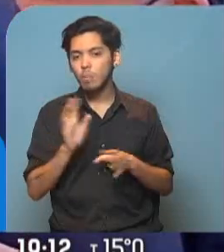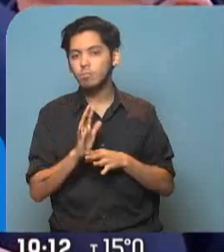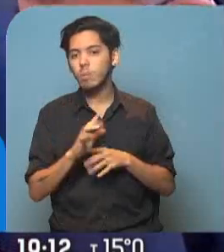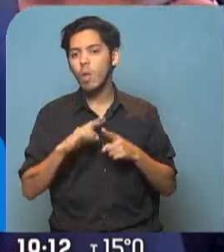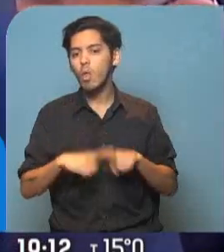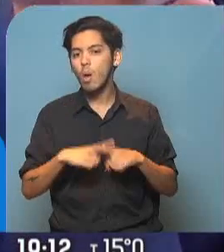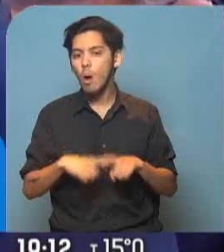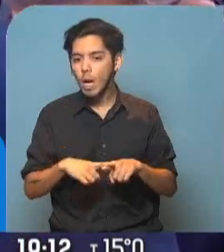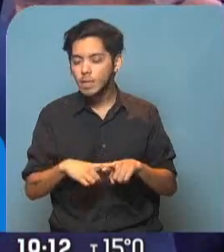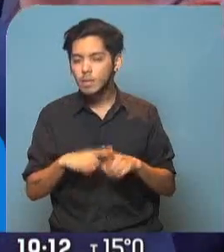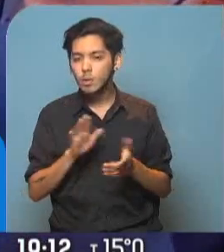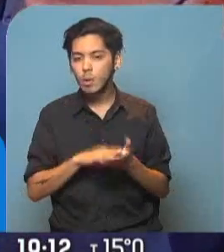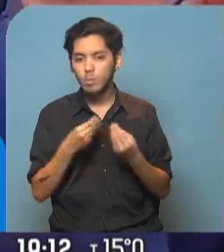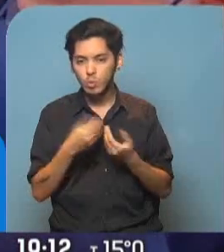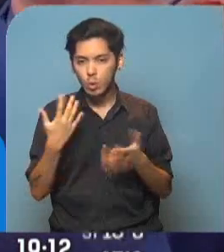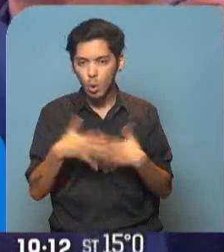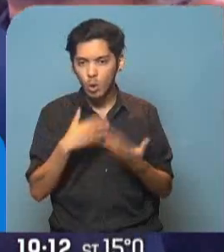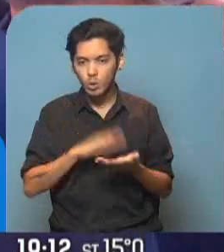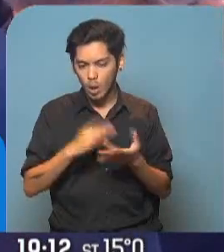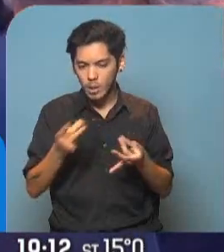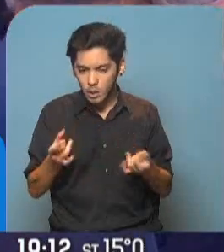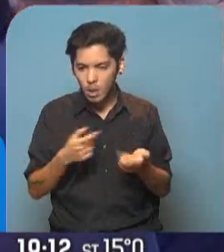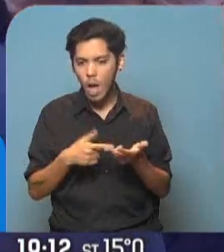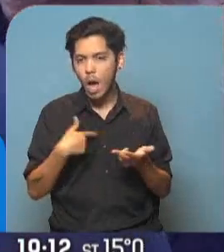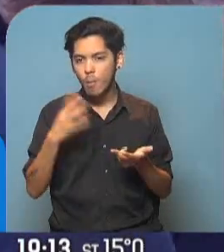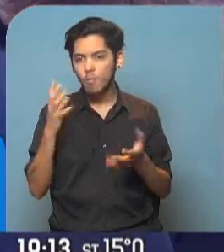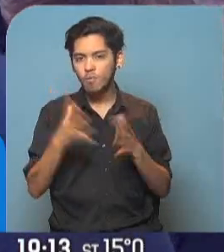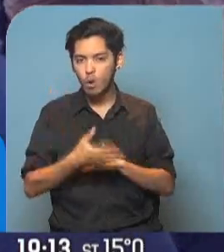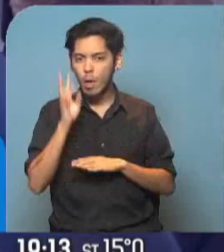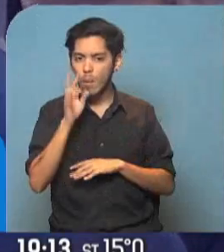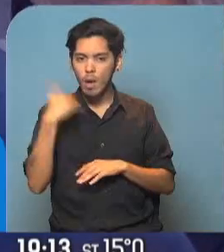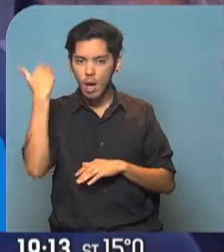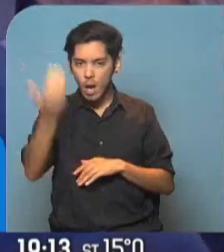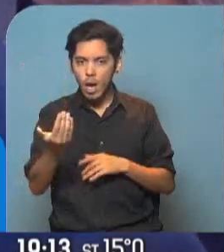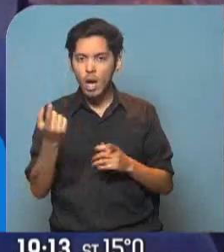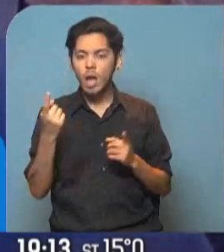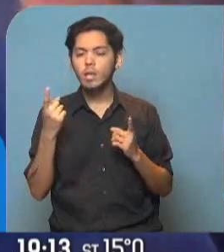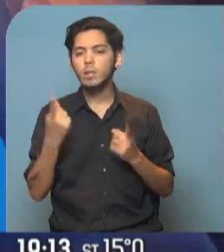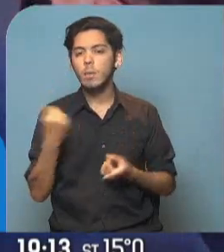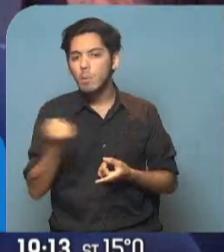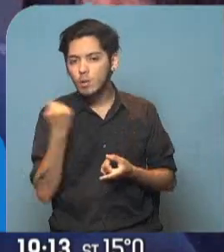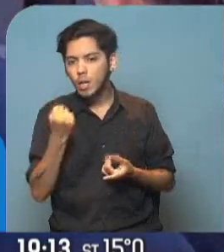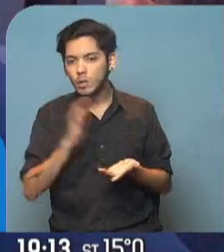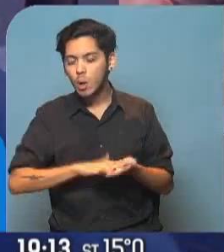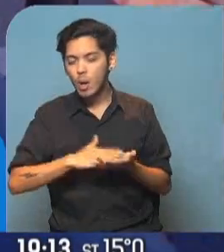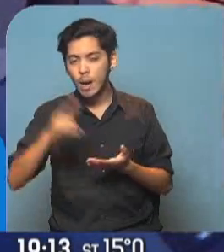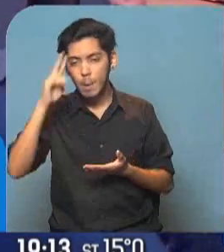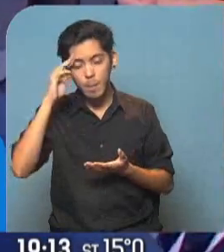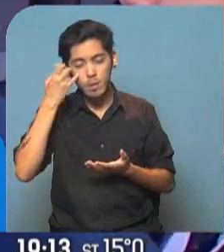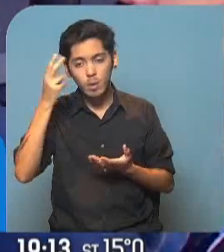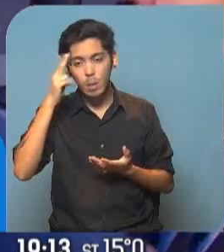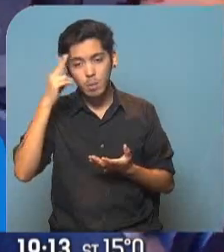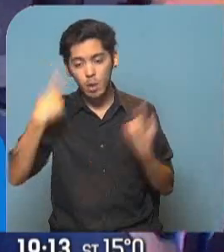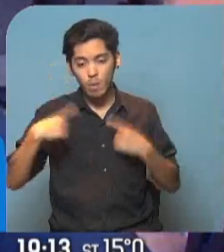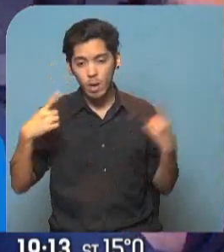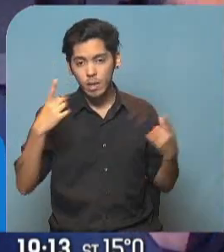donde hay mucho en juego en términos de sensibilidades, de perspectivas, pero lo más importante es que hoy se está dando en el marco de respeto, respeto por las